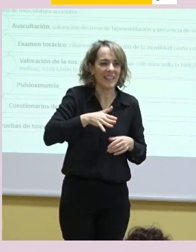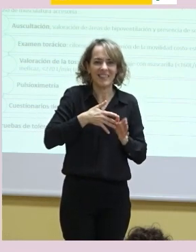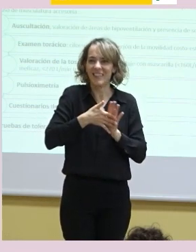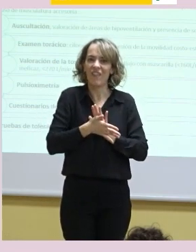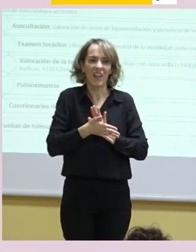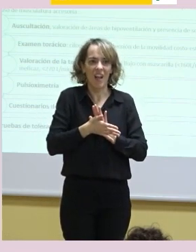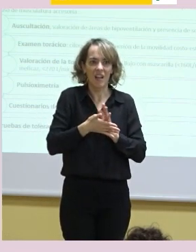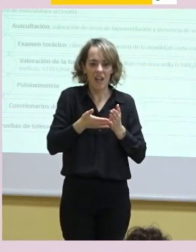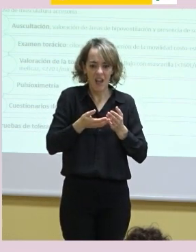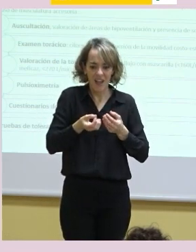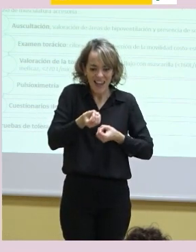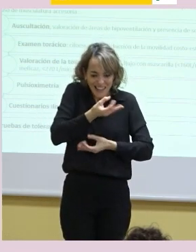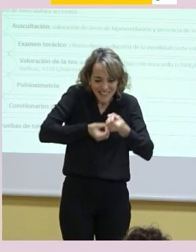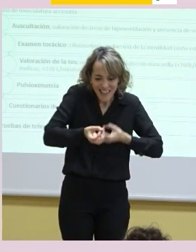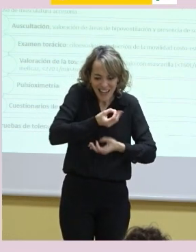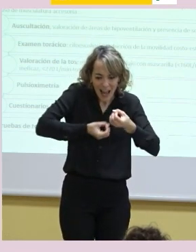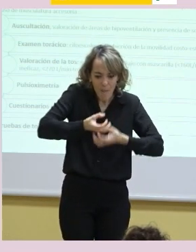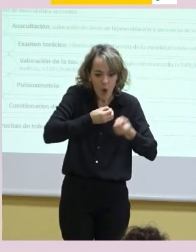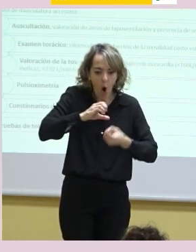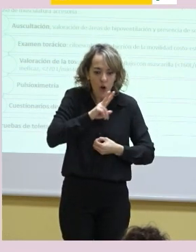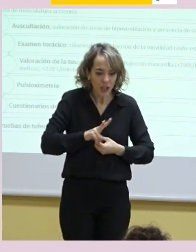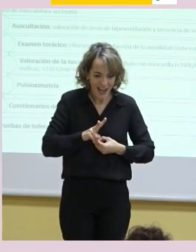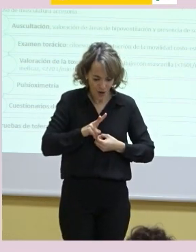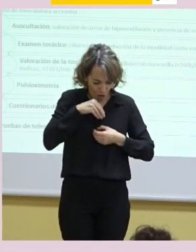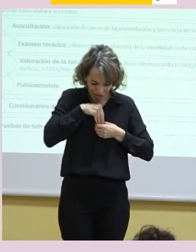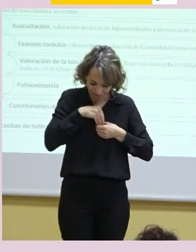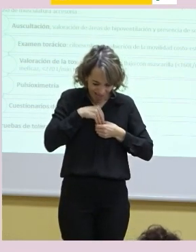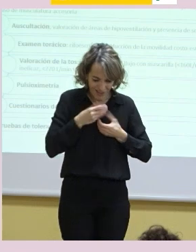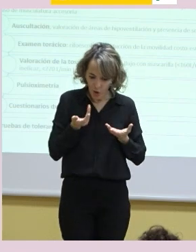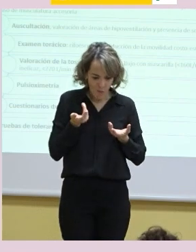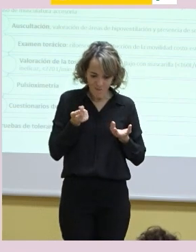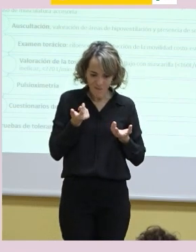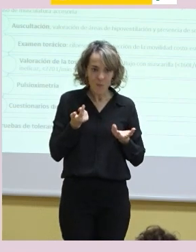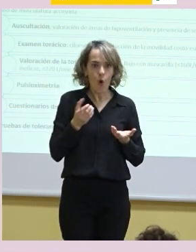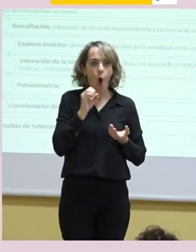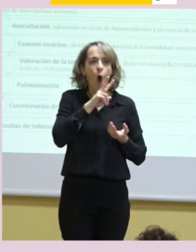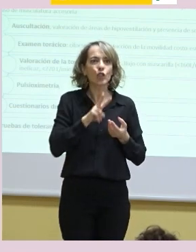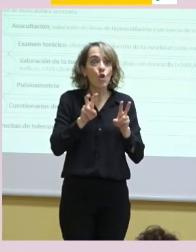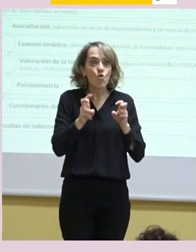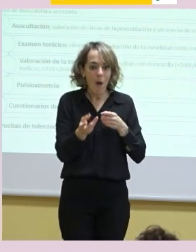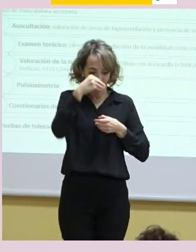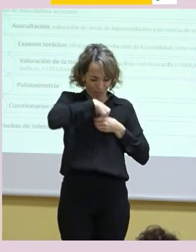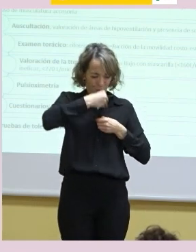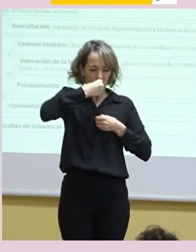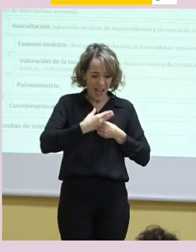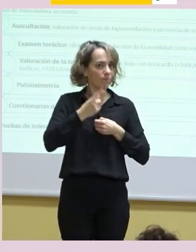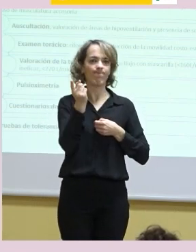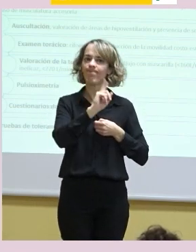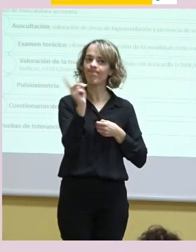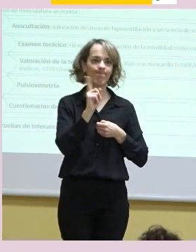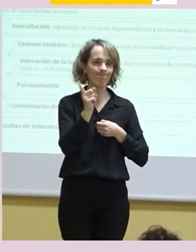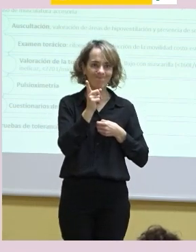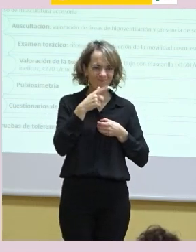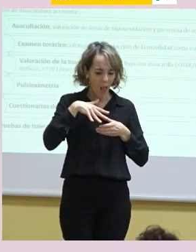se produce intercambio gaseoso, es el espacio del pulmón en el que no ha entrado oxígeno nuevo. Entonces ese espacio